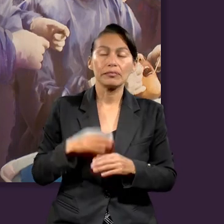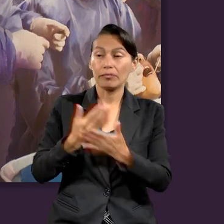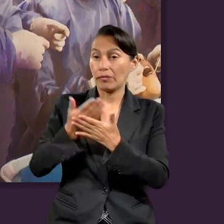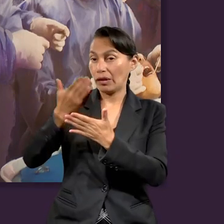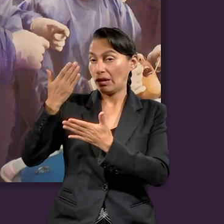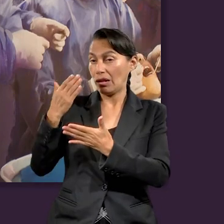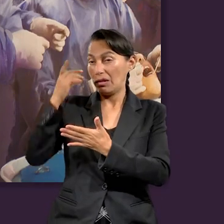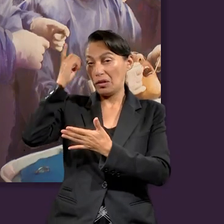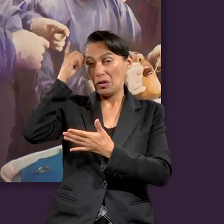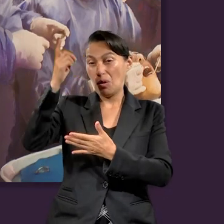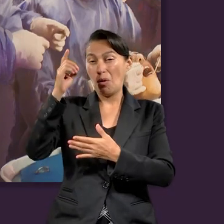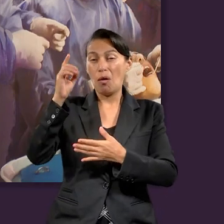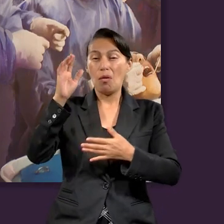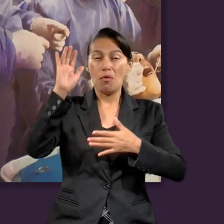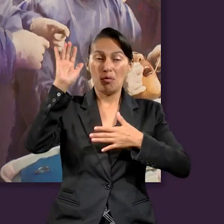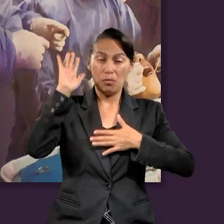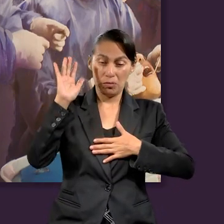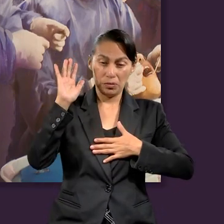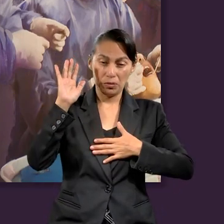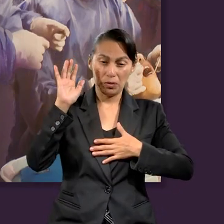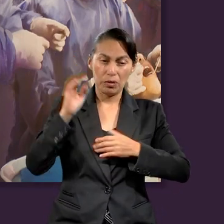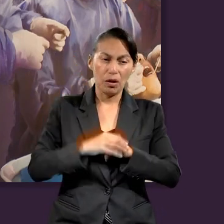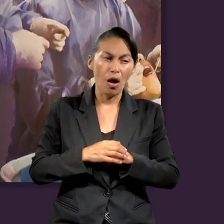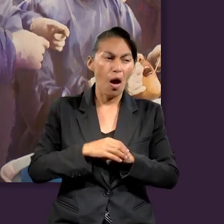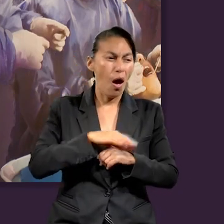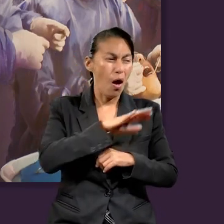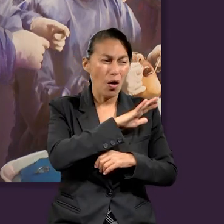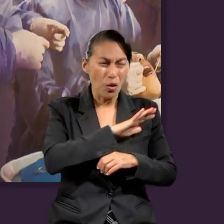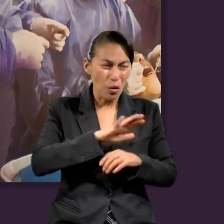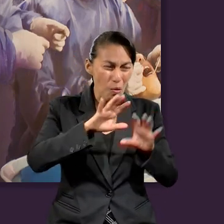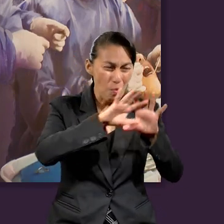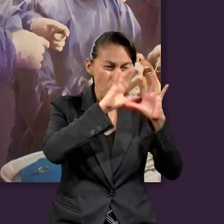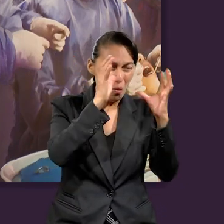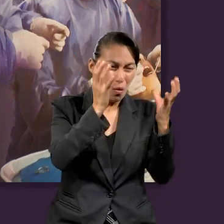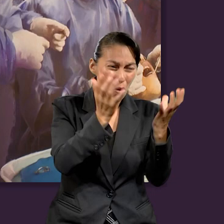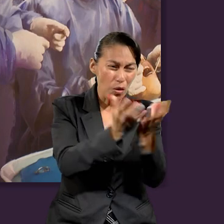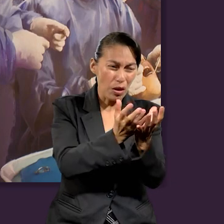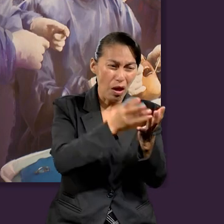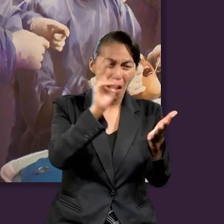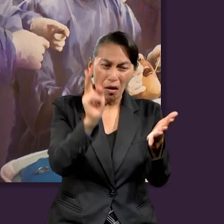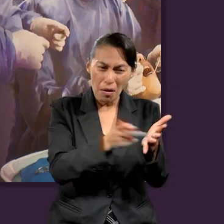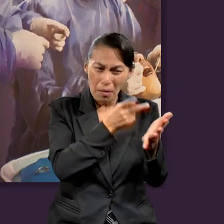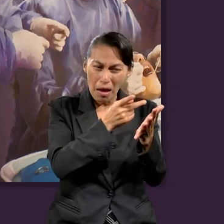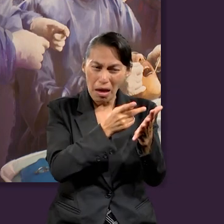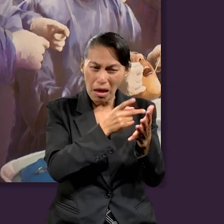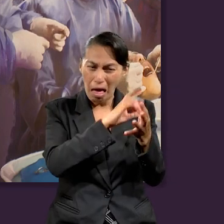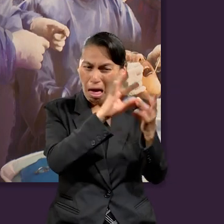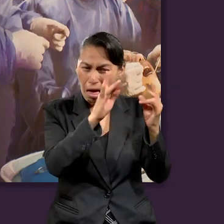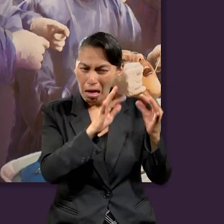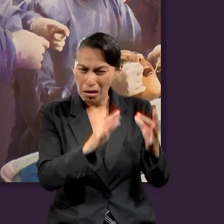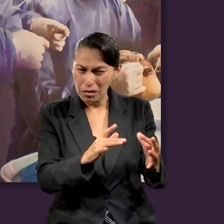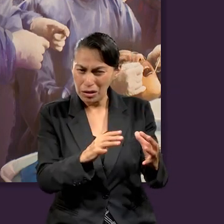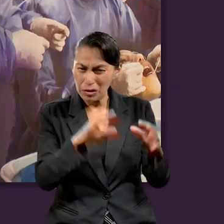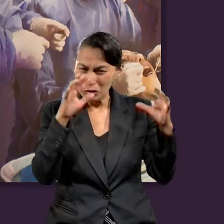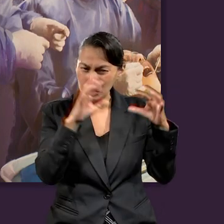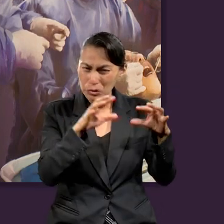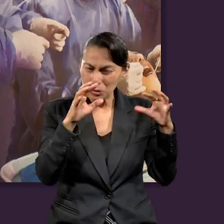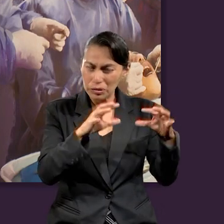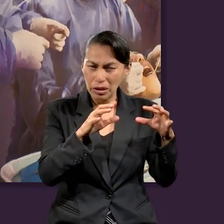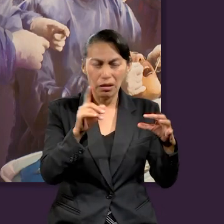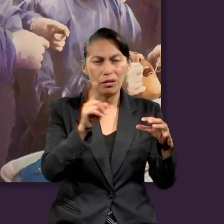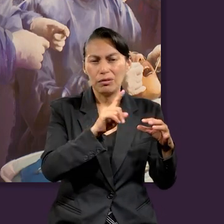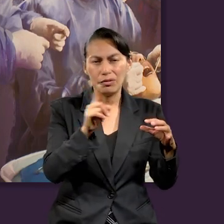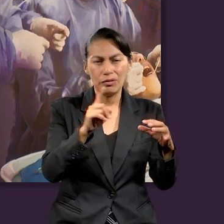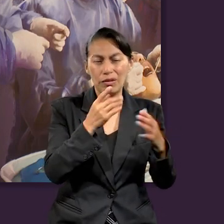prometido que él no volvería a destruir la tierra. Hizo su promesa con el arco iris y ellos solamente buscaban su autosuficiencia,